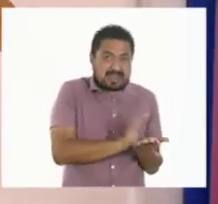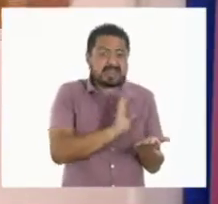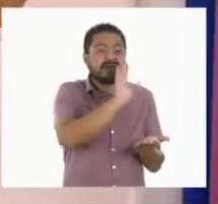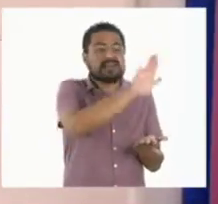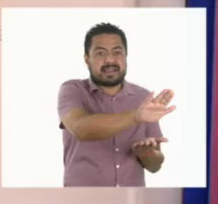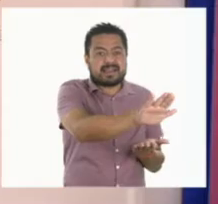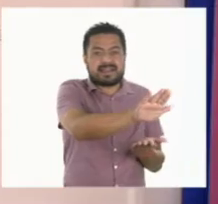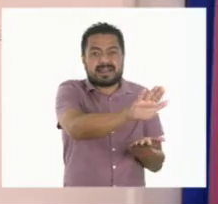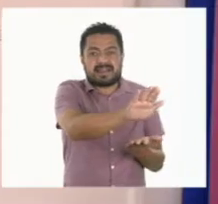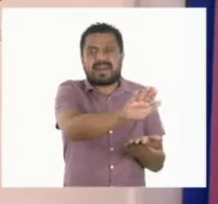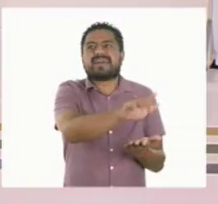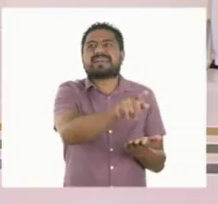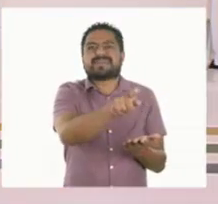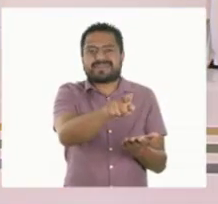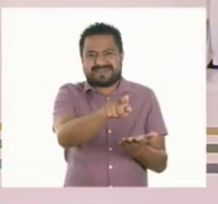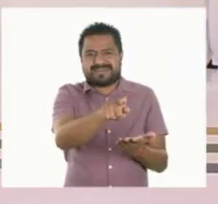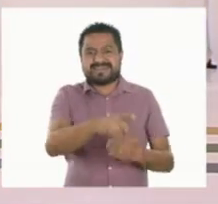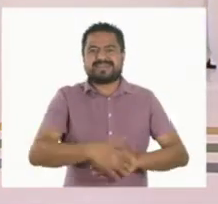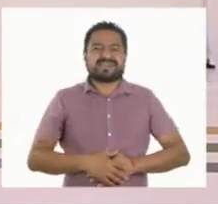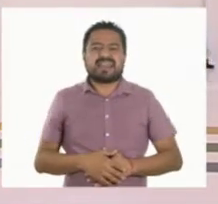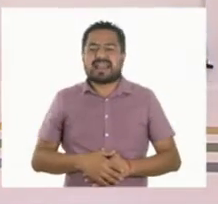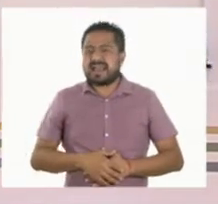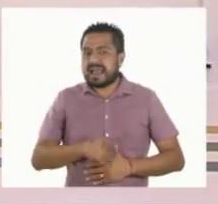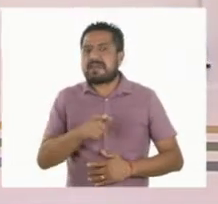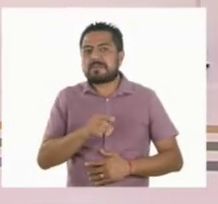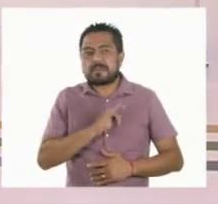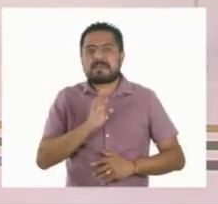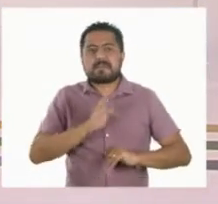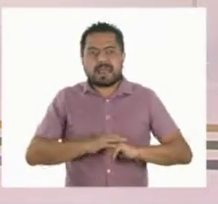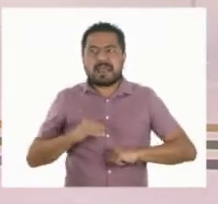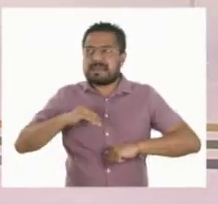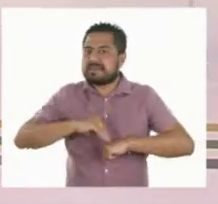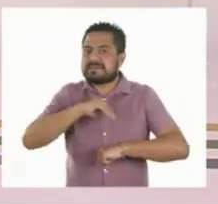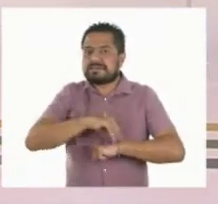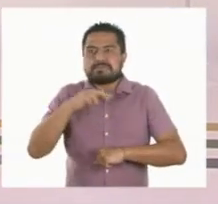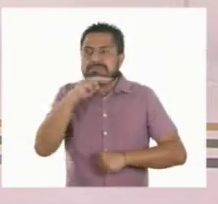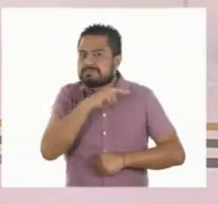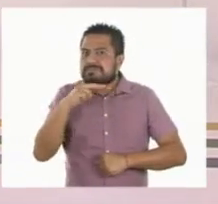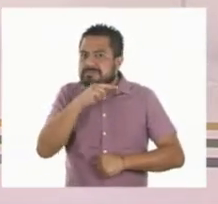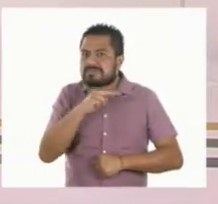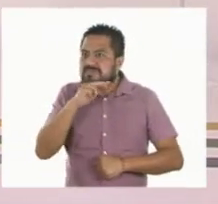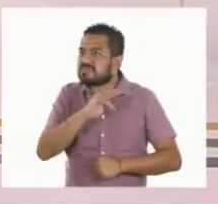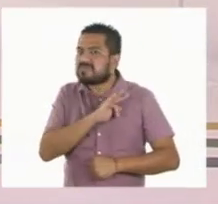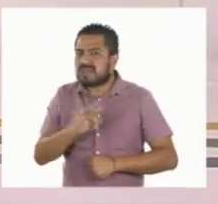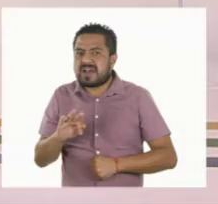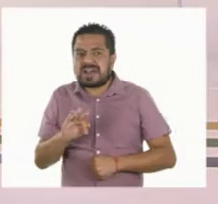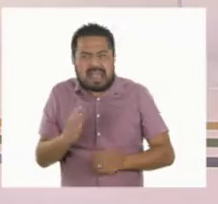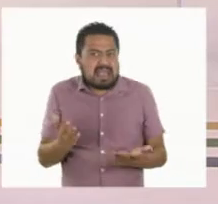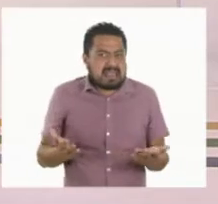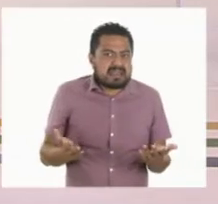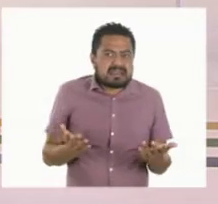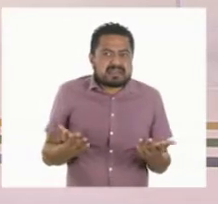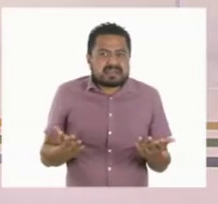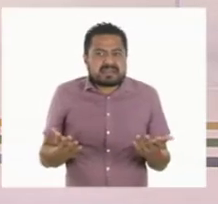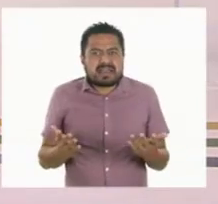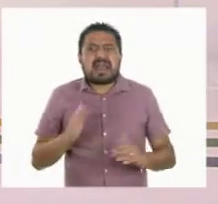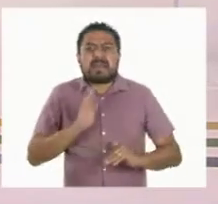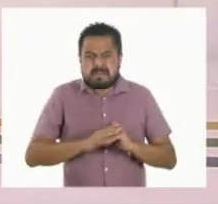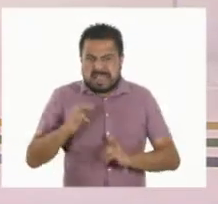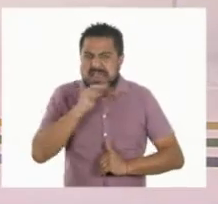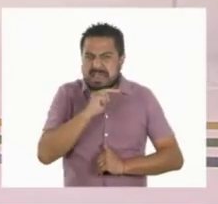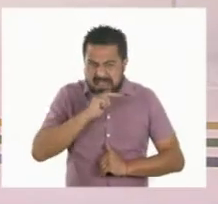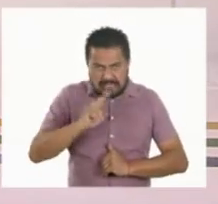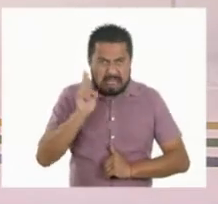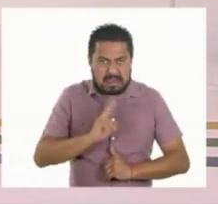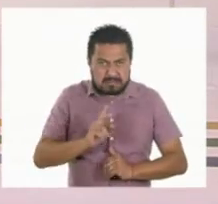triqui, triqui, tran. Y así vamos aumentando la velocidad o cualquier cosa. Vamos ¿por qué a no hacer... lo hacemos más rapidito?